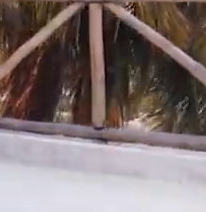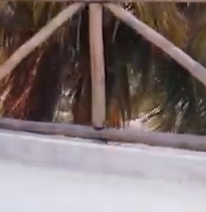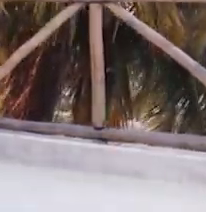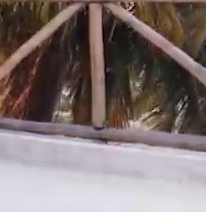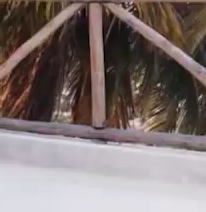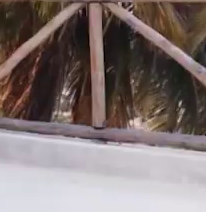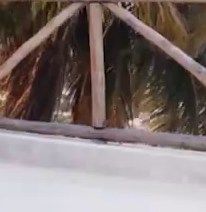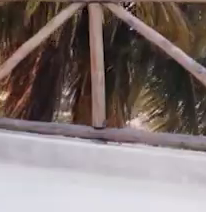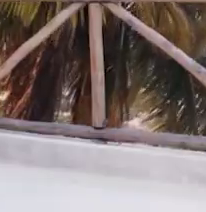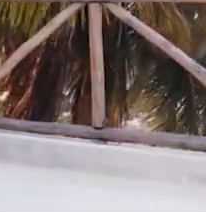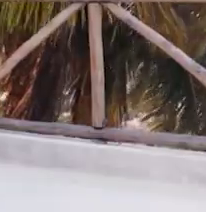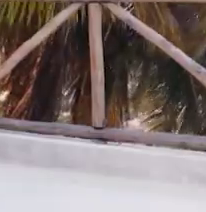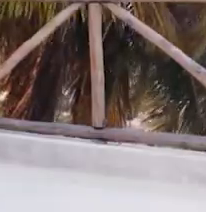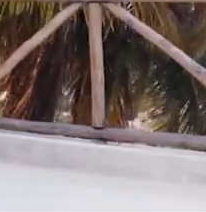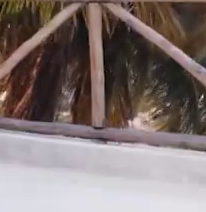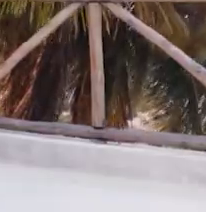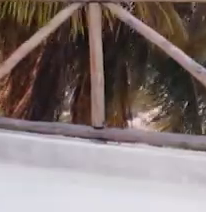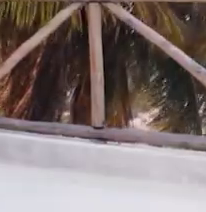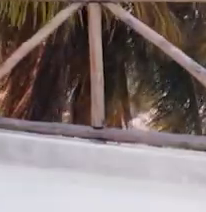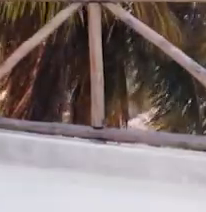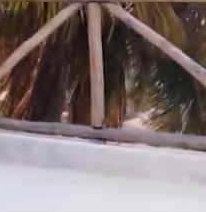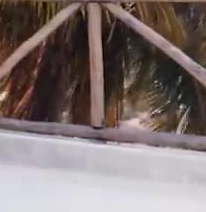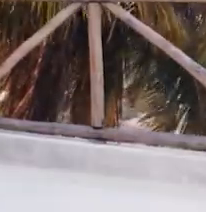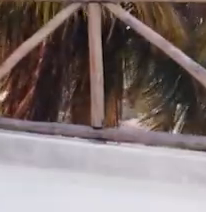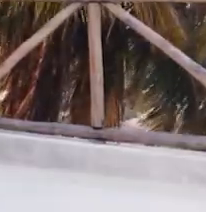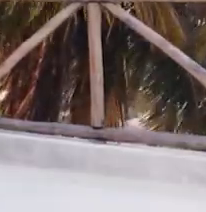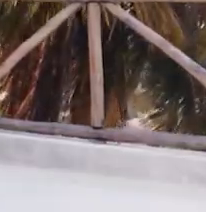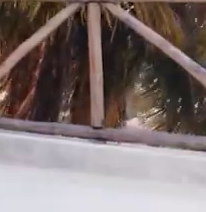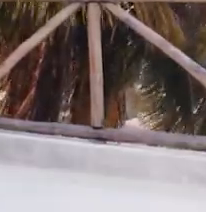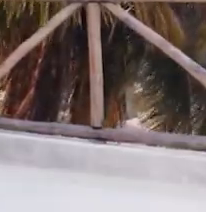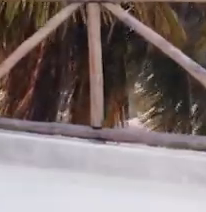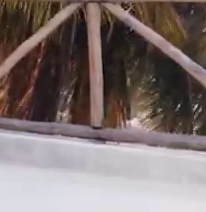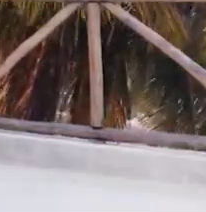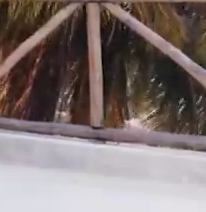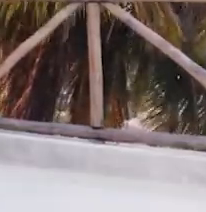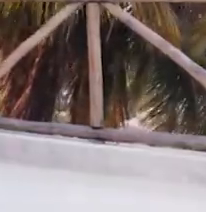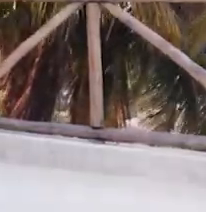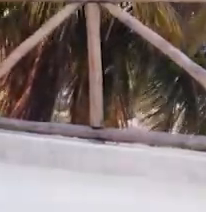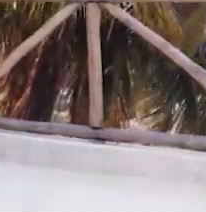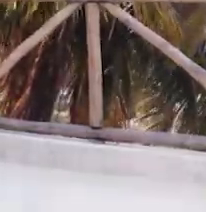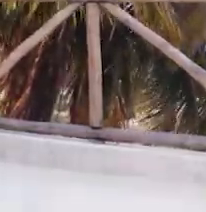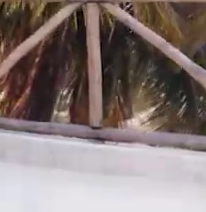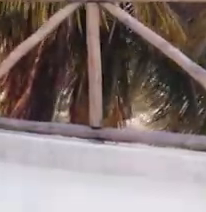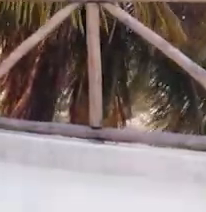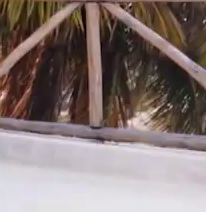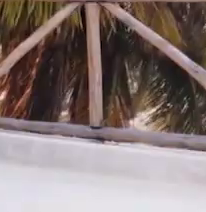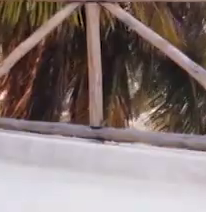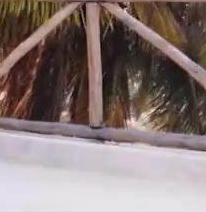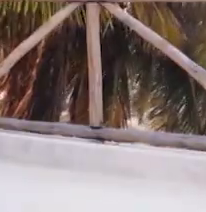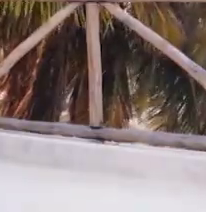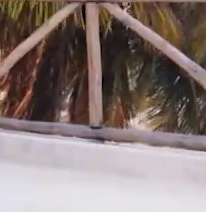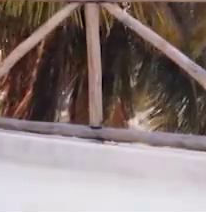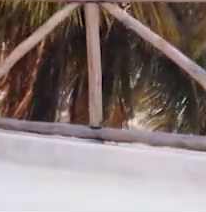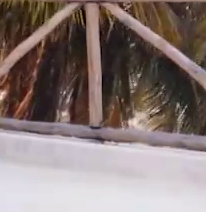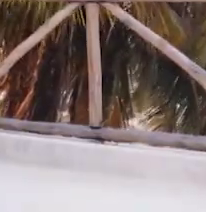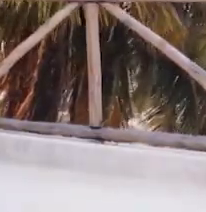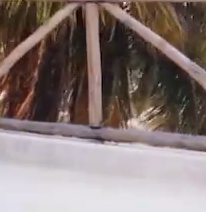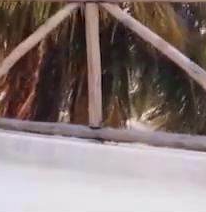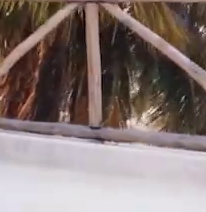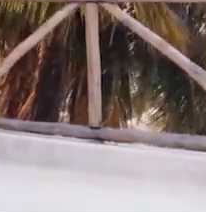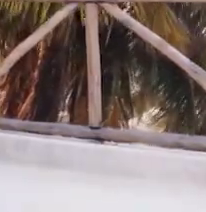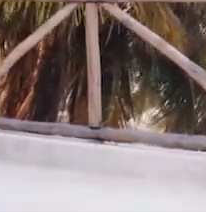4, 5, 6, 7, 8. Hacia el otro lado. 1,